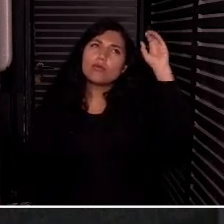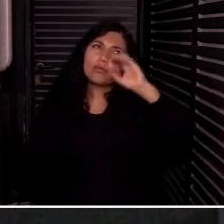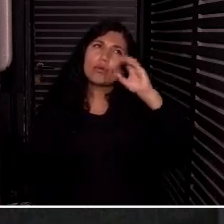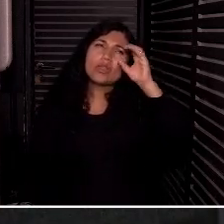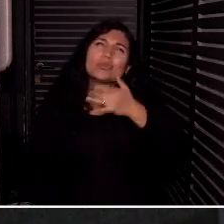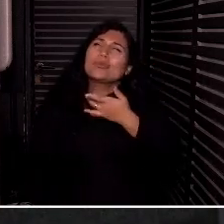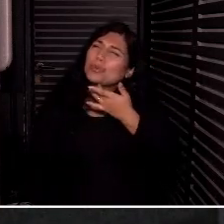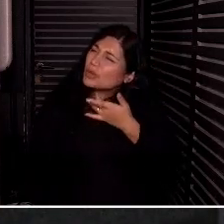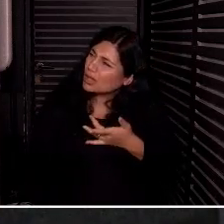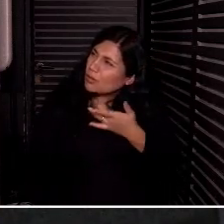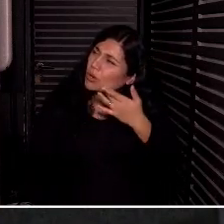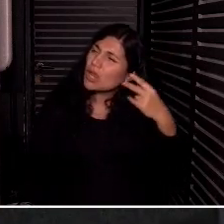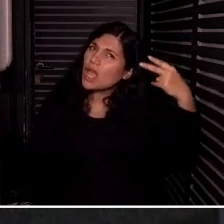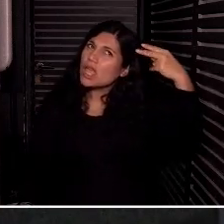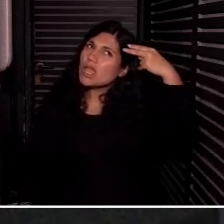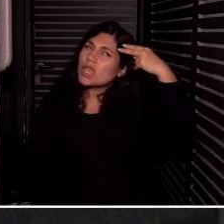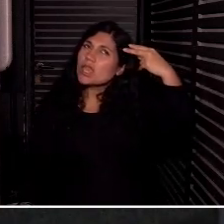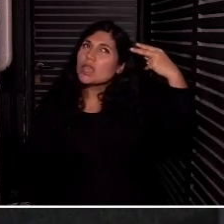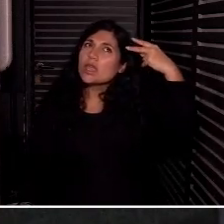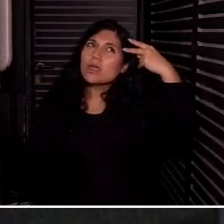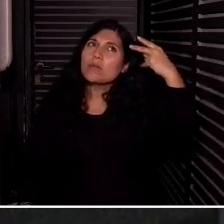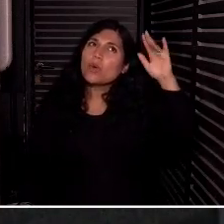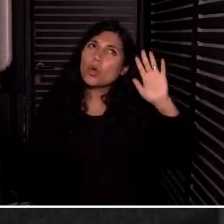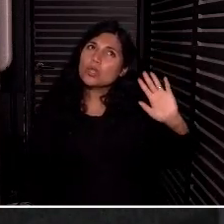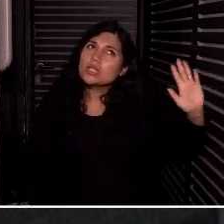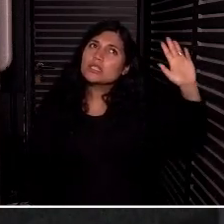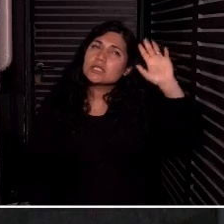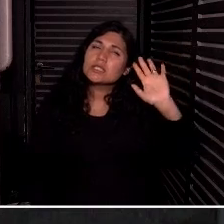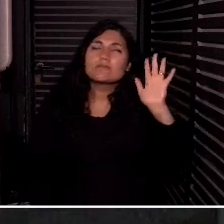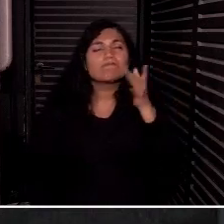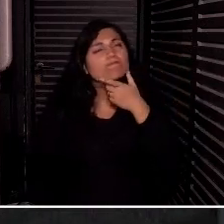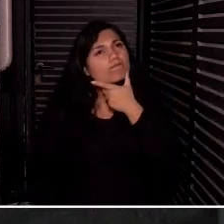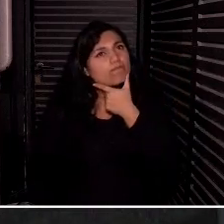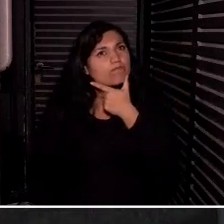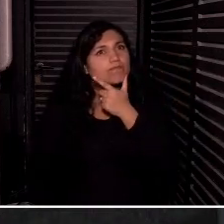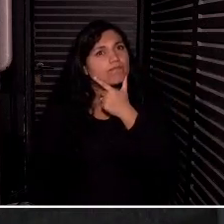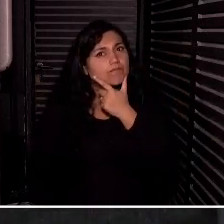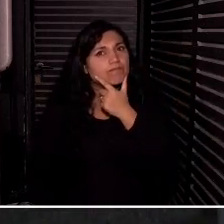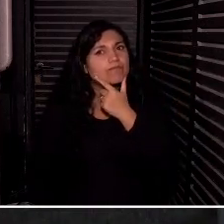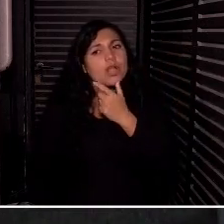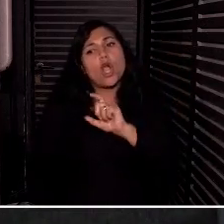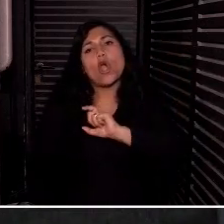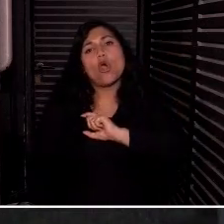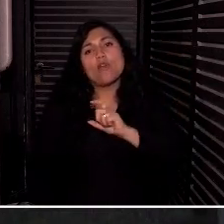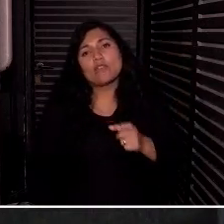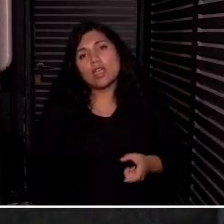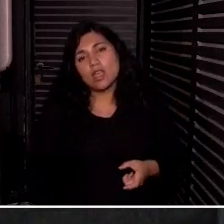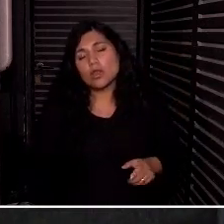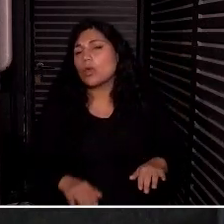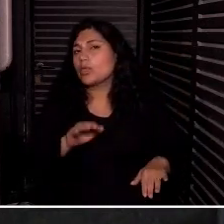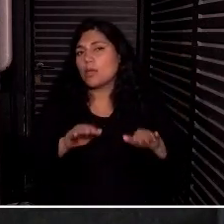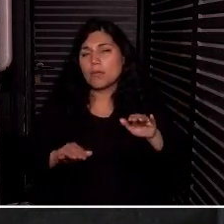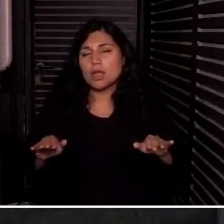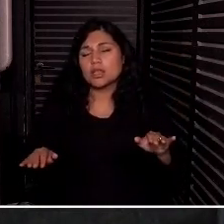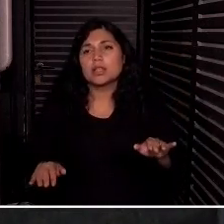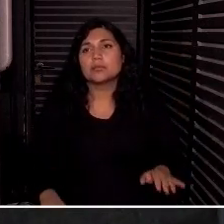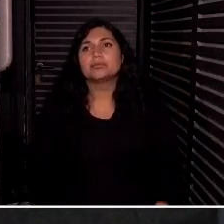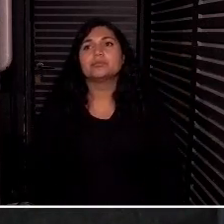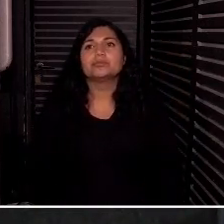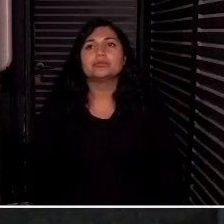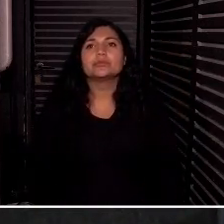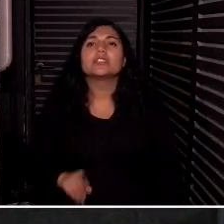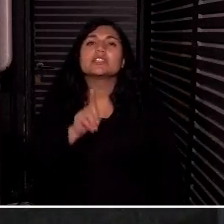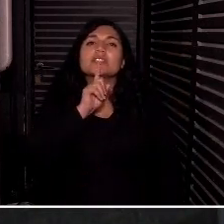qué había bajado la audiencia y asociaciones a al gobierno de turno ahí está el interior aquí allá etcétera etcétera no hay